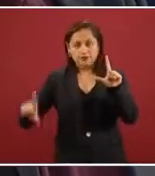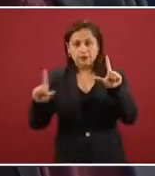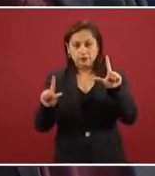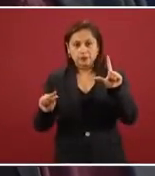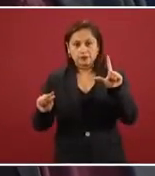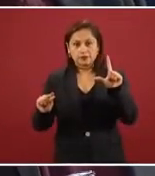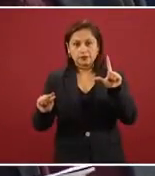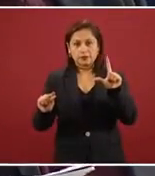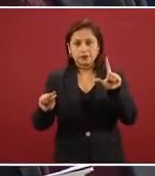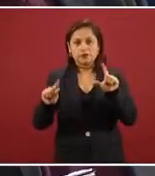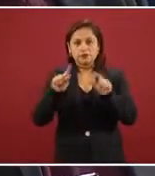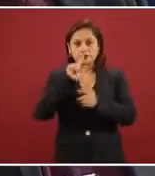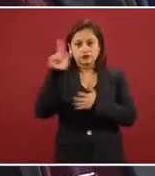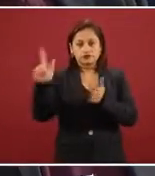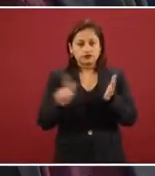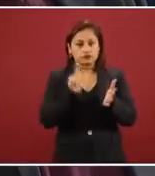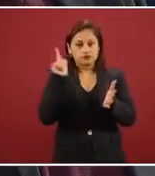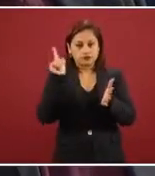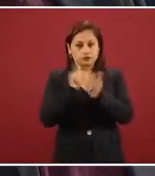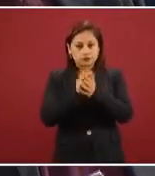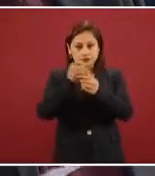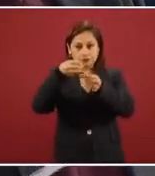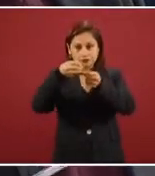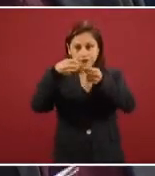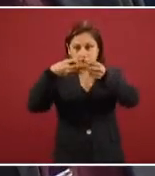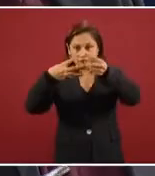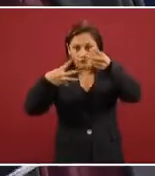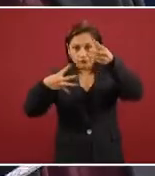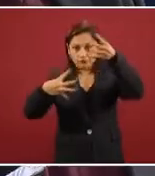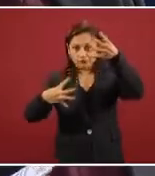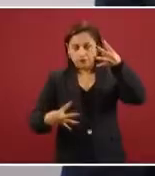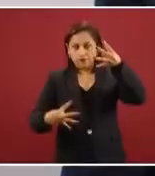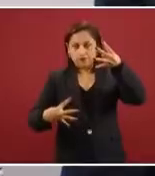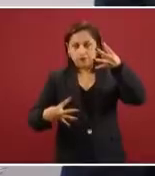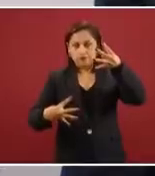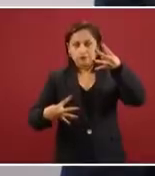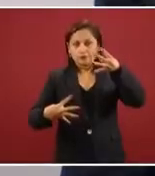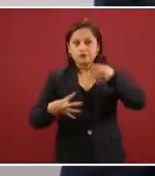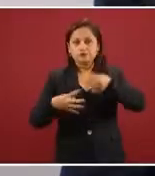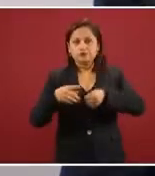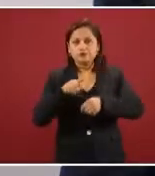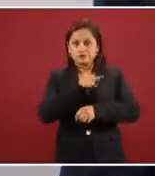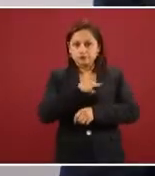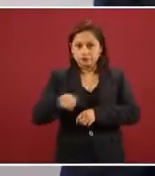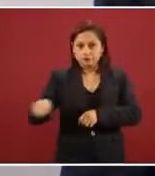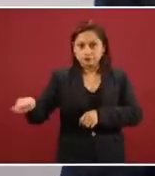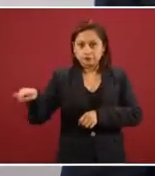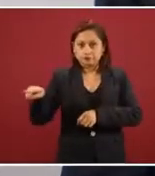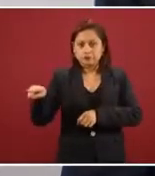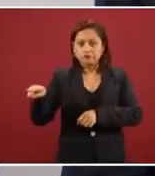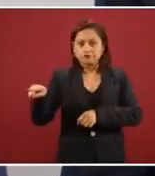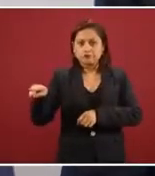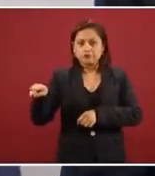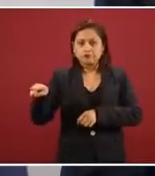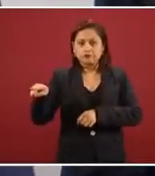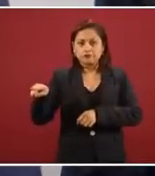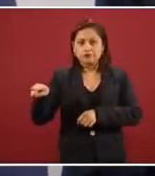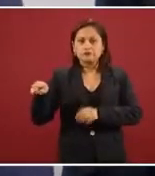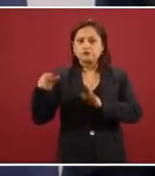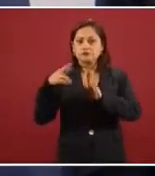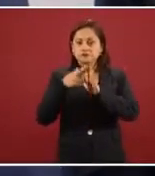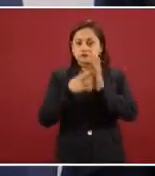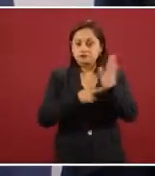mexicanos así como las leyes y reglamentos y demás